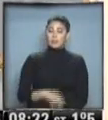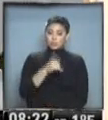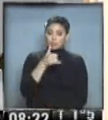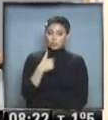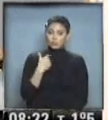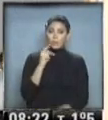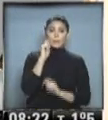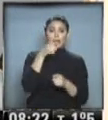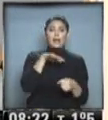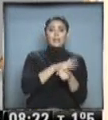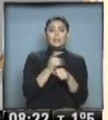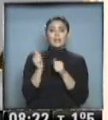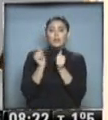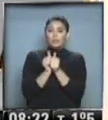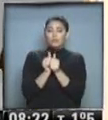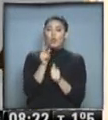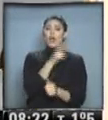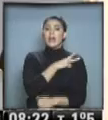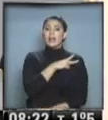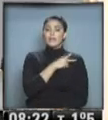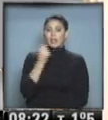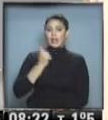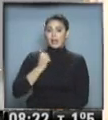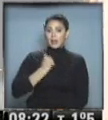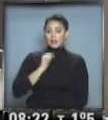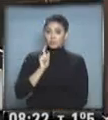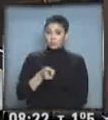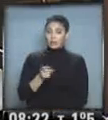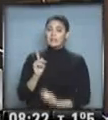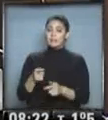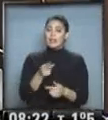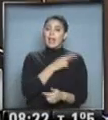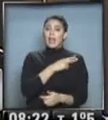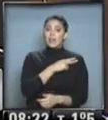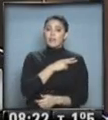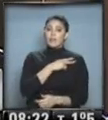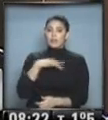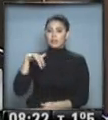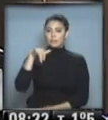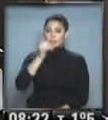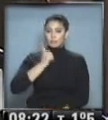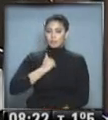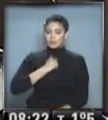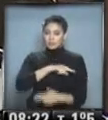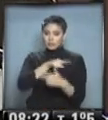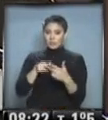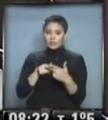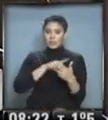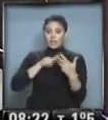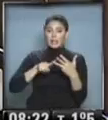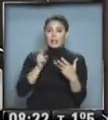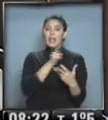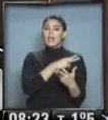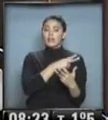Tandil con el jefe del ejército y también con el jefe de la Fuerza Aérea, Mario Callejo, y con el jefe